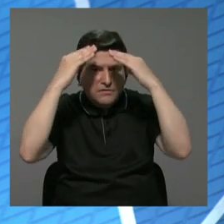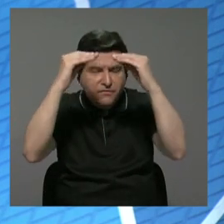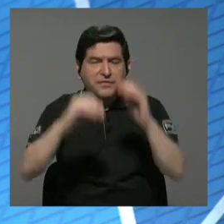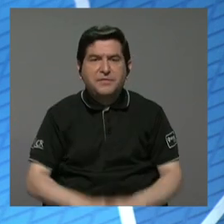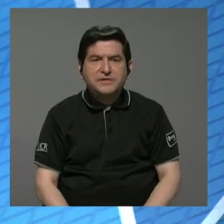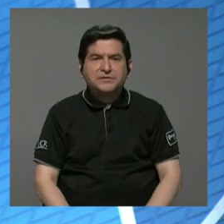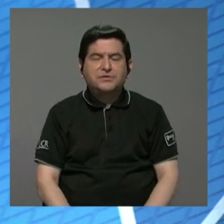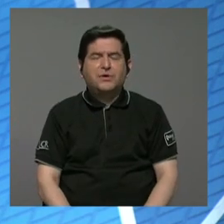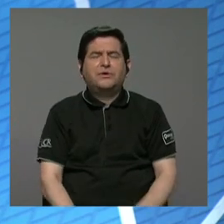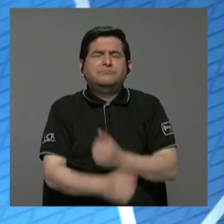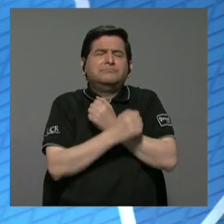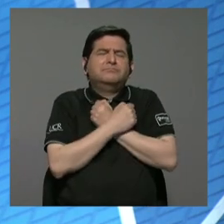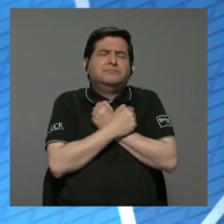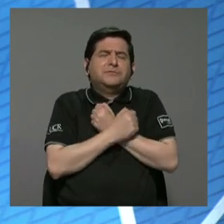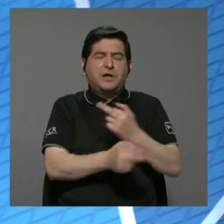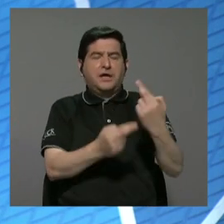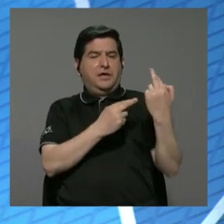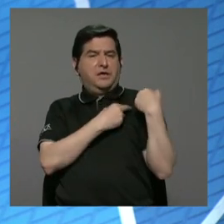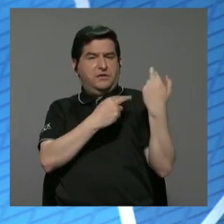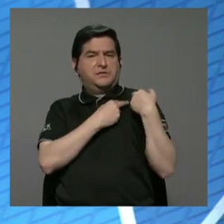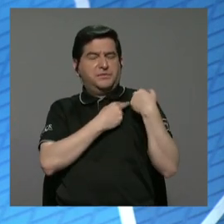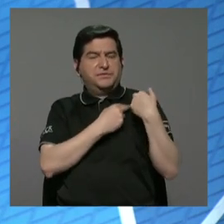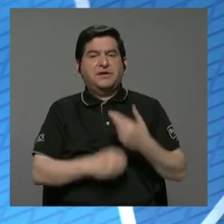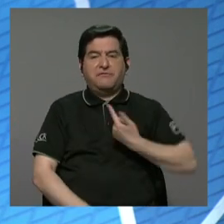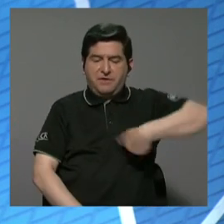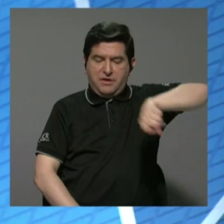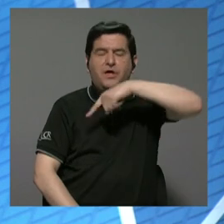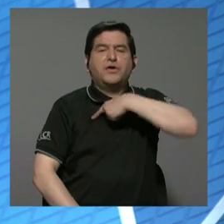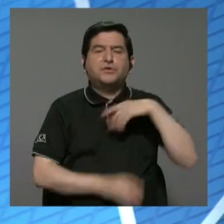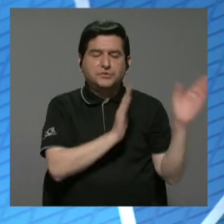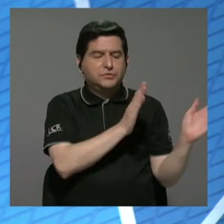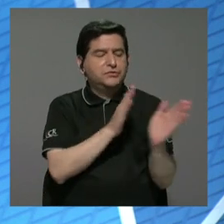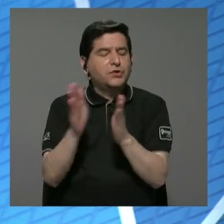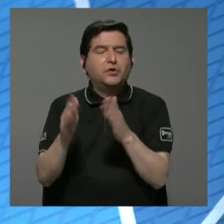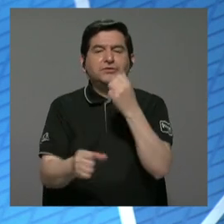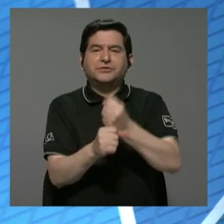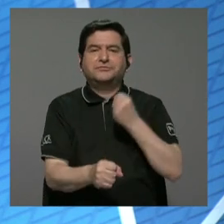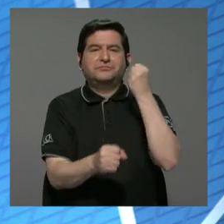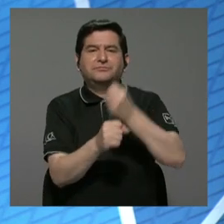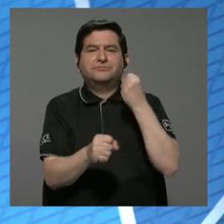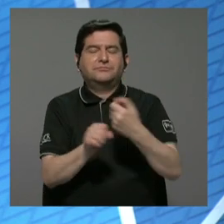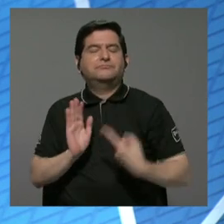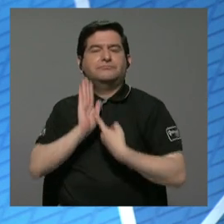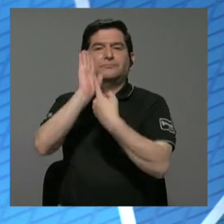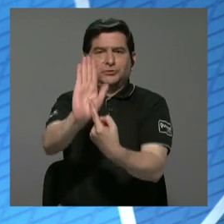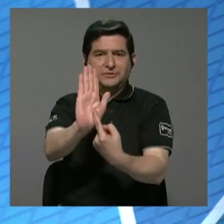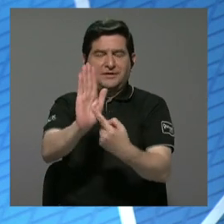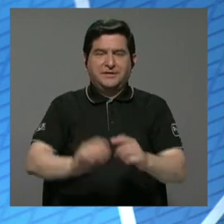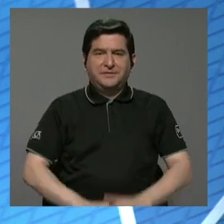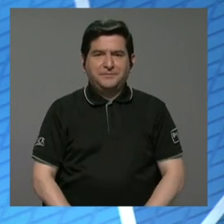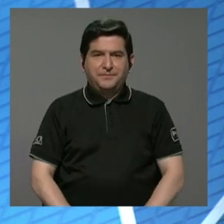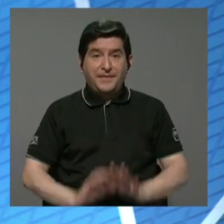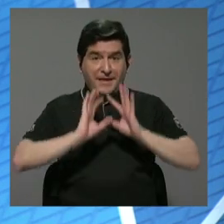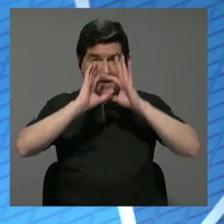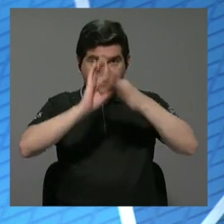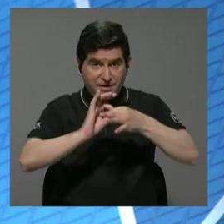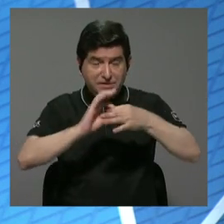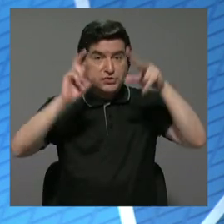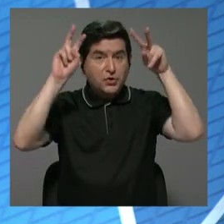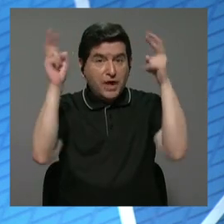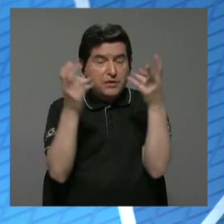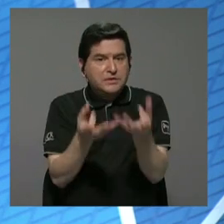con muchísimo cariño, mucha responsabilidad, nosotros preparamos y trabajamos para llevarle en relación con un